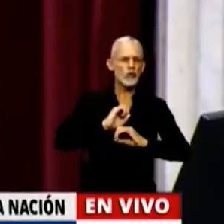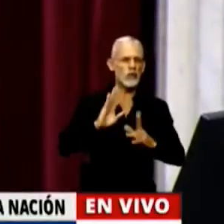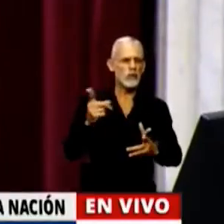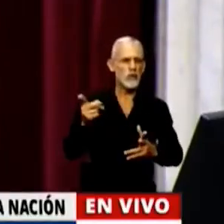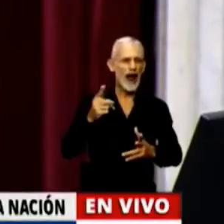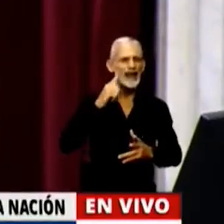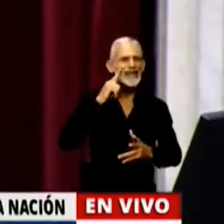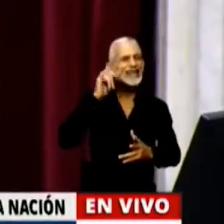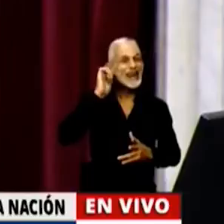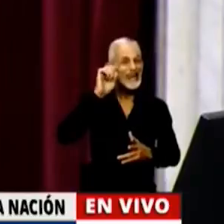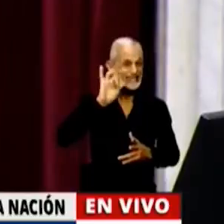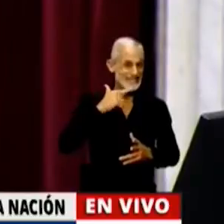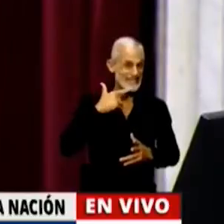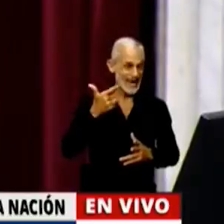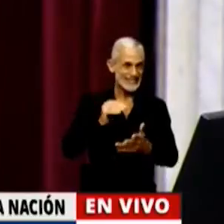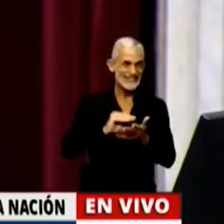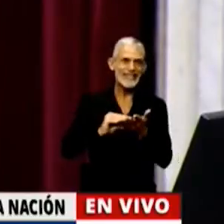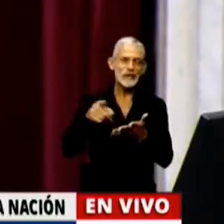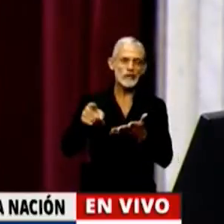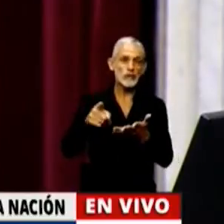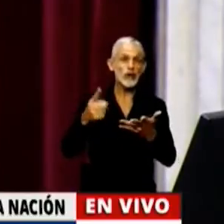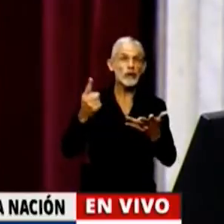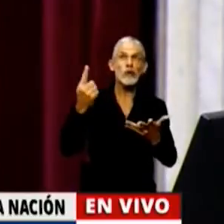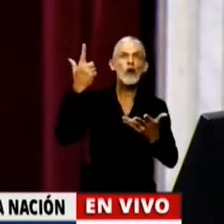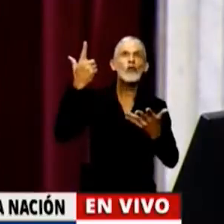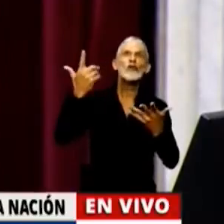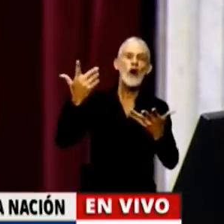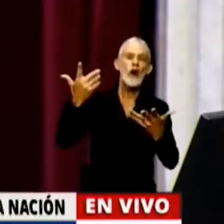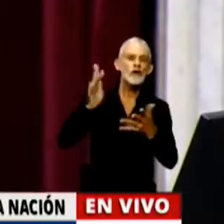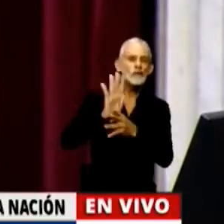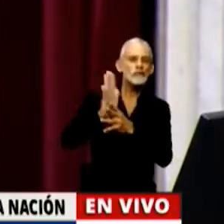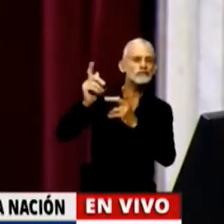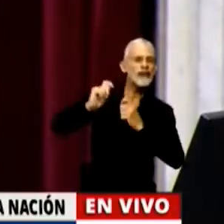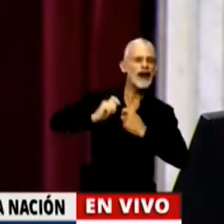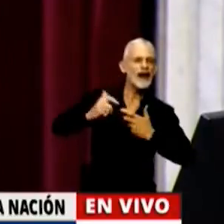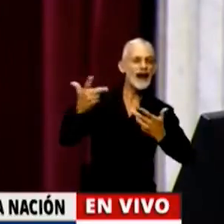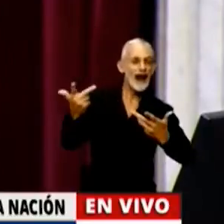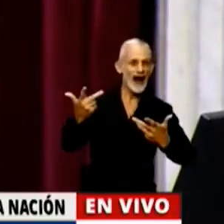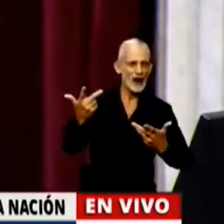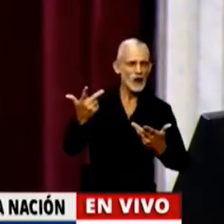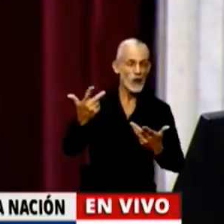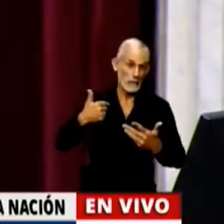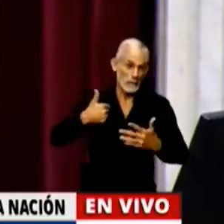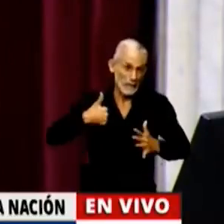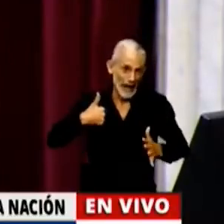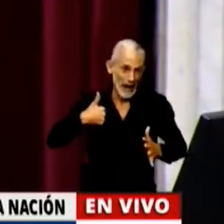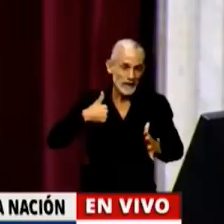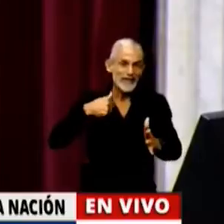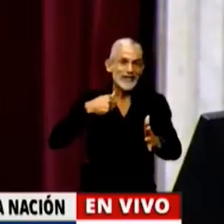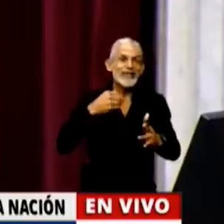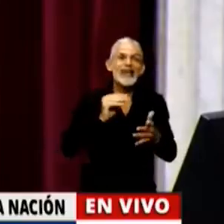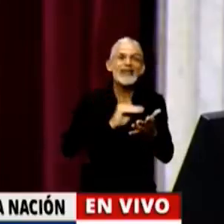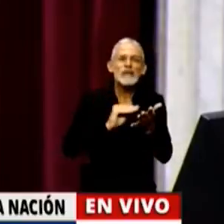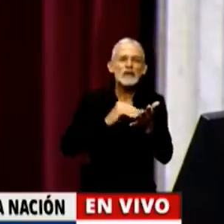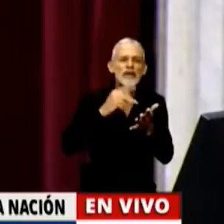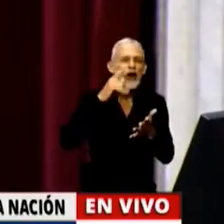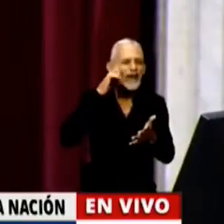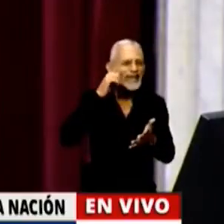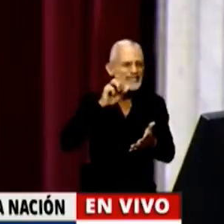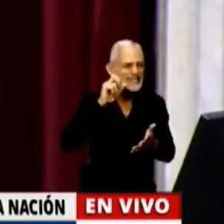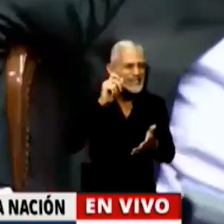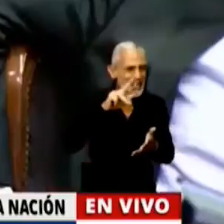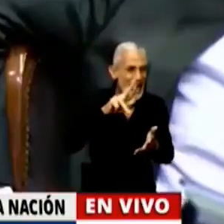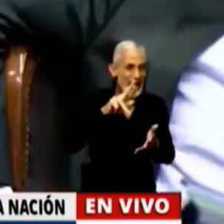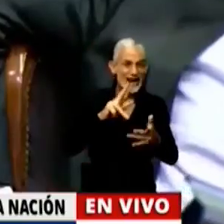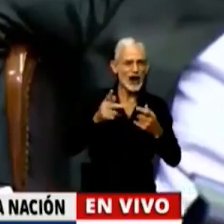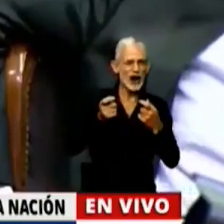Fernando Iglesias y Dios me acaba de regalar un momento único para mí, que el diputado Máximo Kirchner lo convenció en